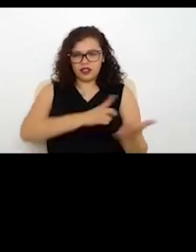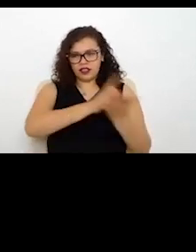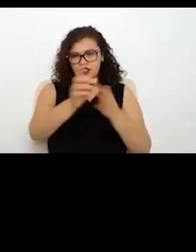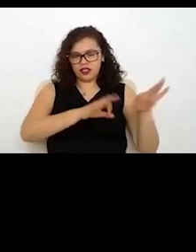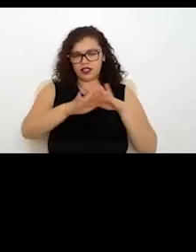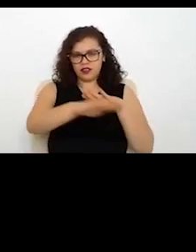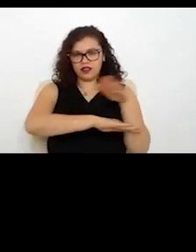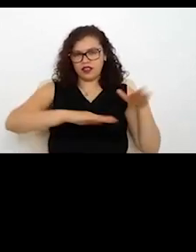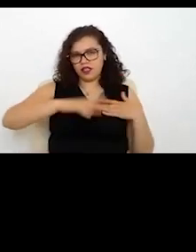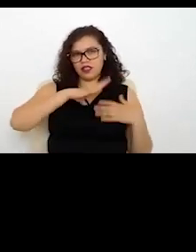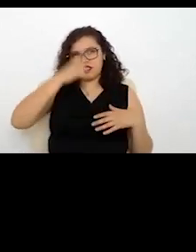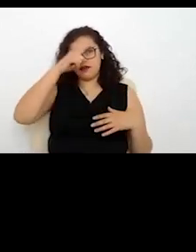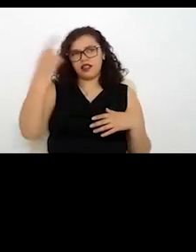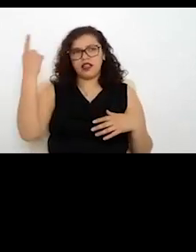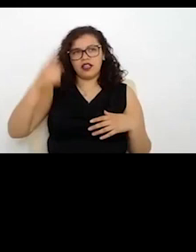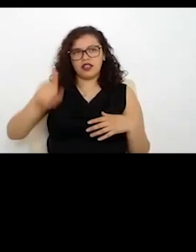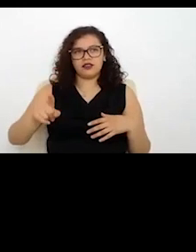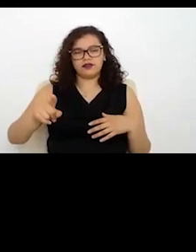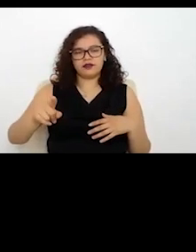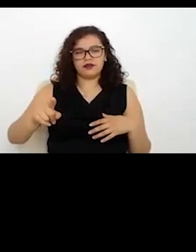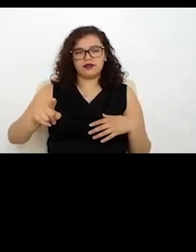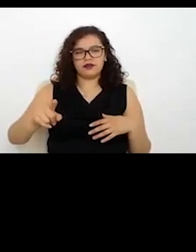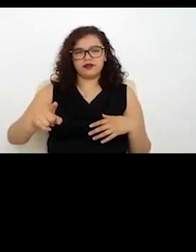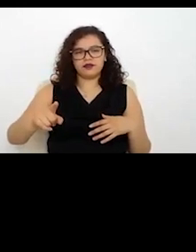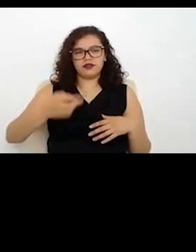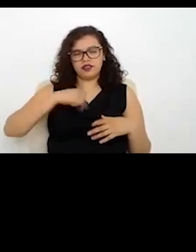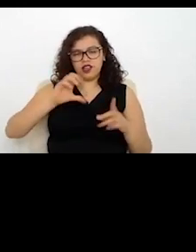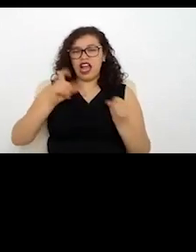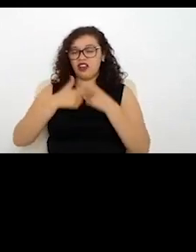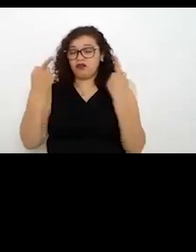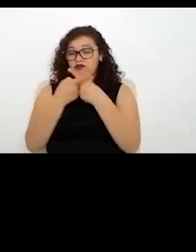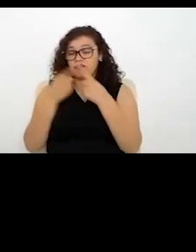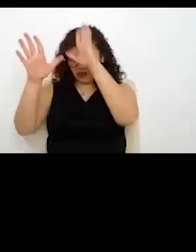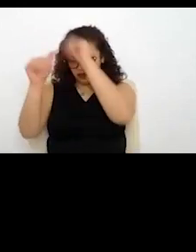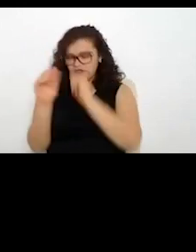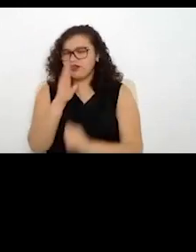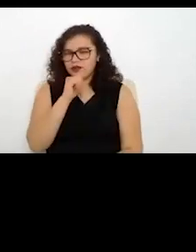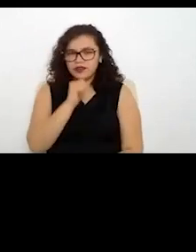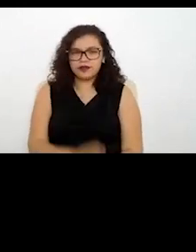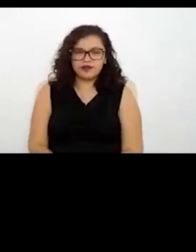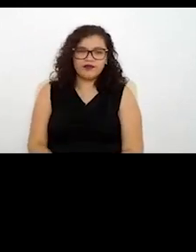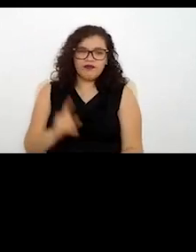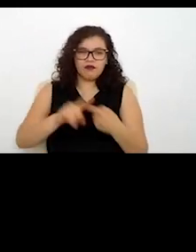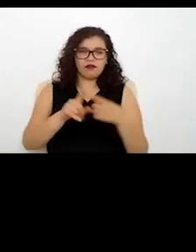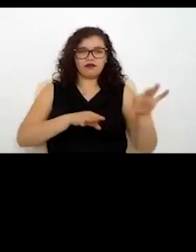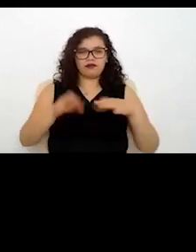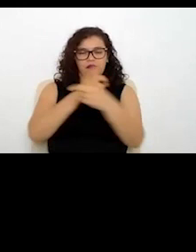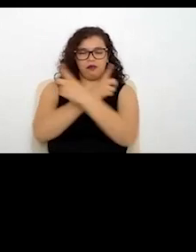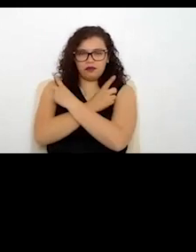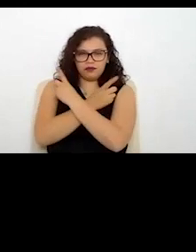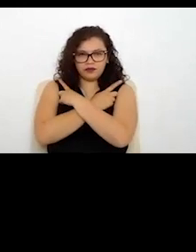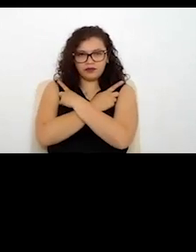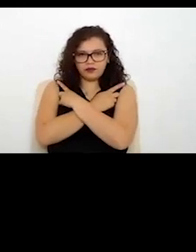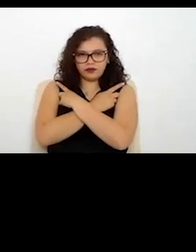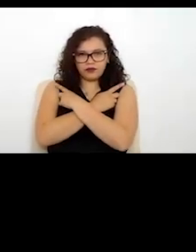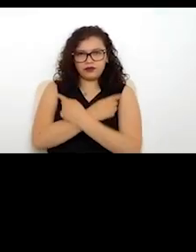son justamente estas disposiciones de las cuales no se puede pactar en contrario. El primero, que es el trabajo digno, no vamos